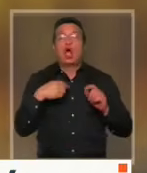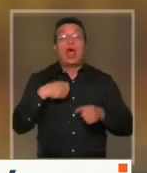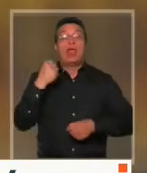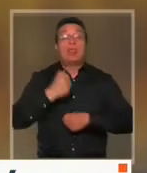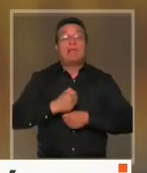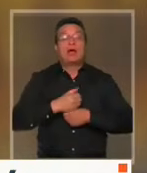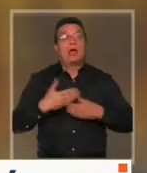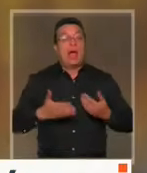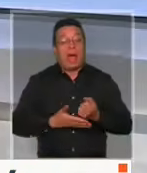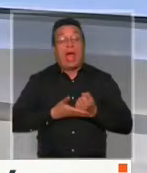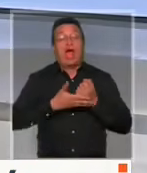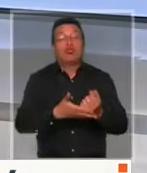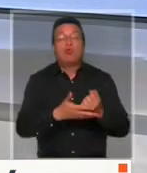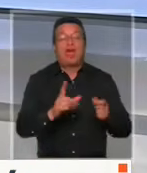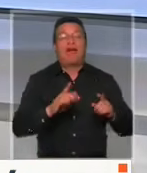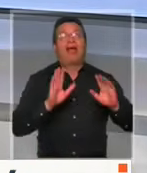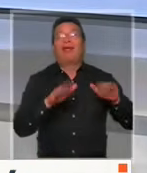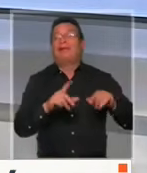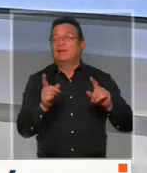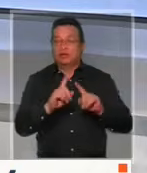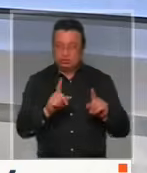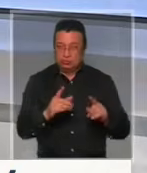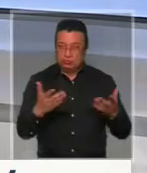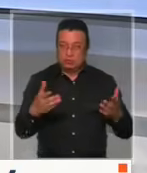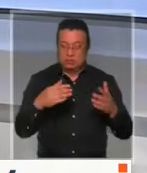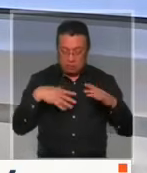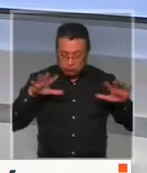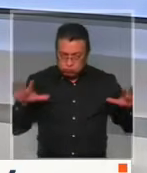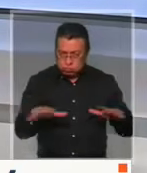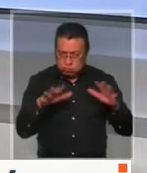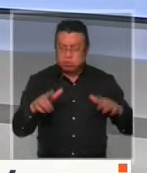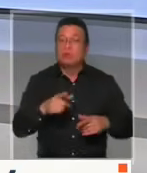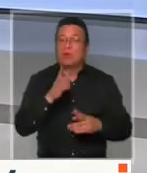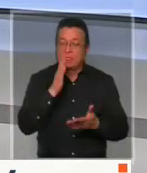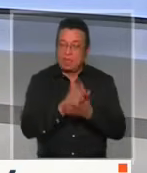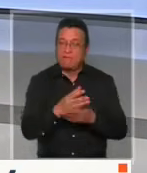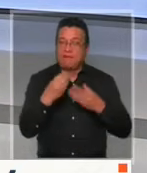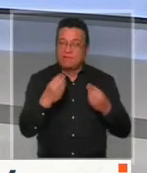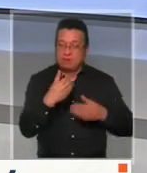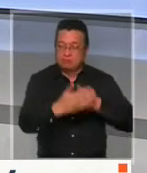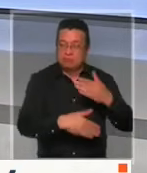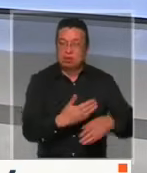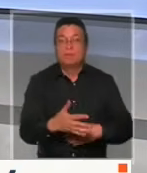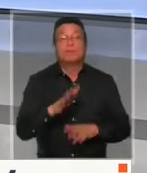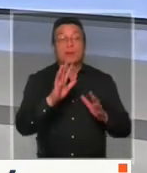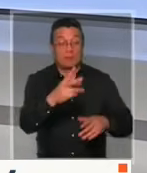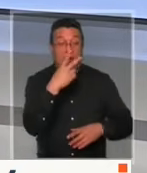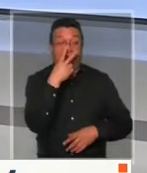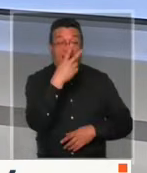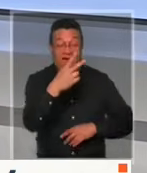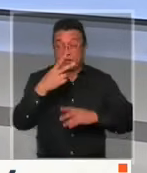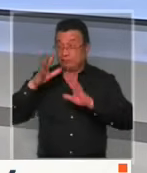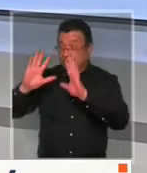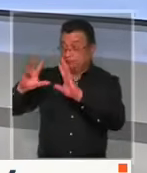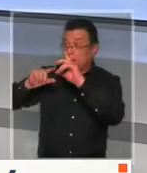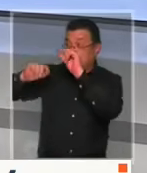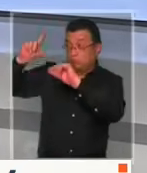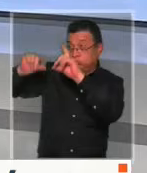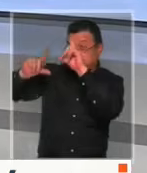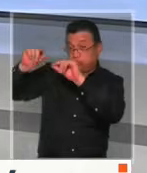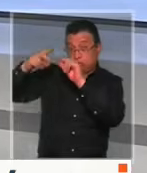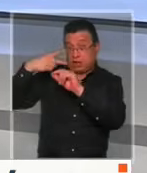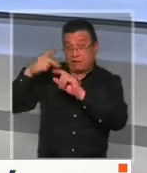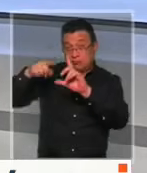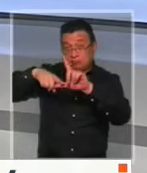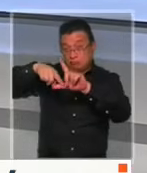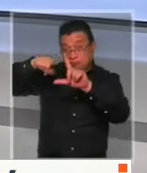que contribuya a la sociedad y no, nos vamos a afanar en que así sea. Bueno, vamos a ver una gráfica aquí, ministra, un poco, así muy